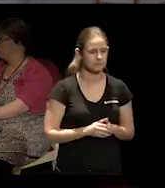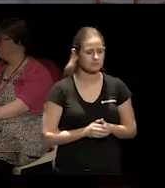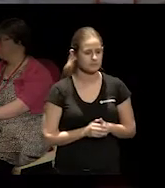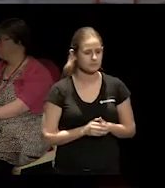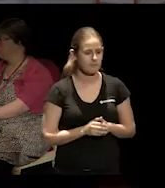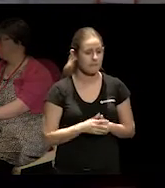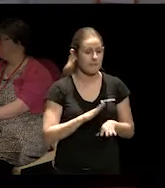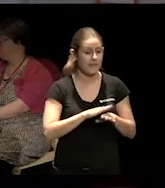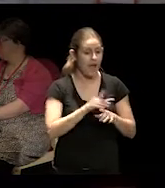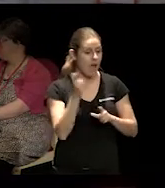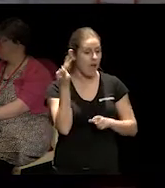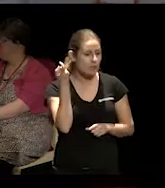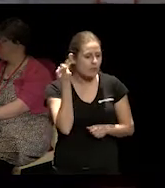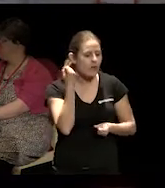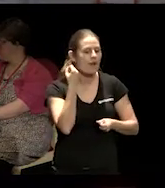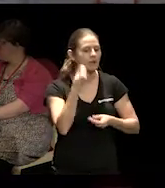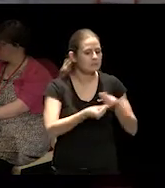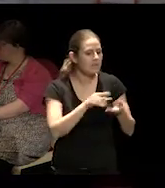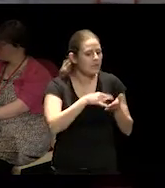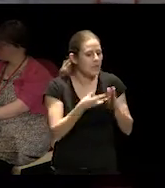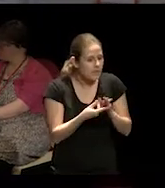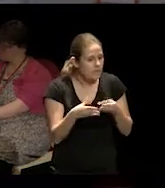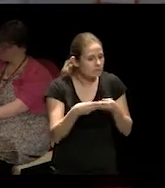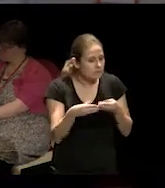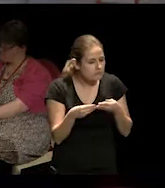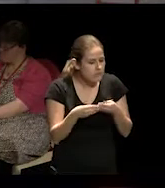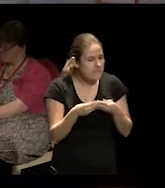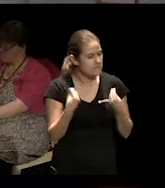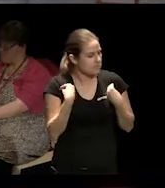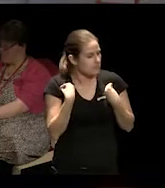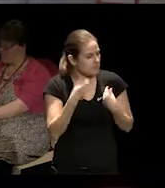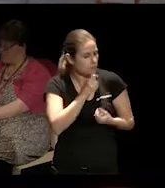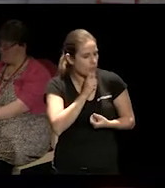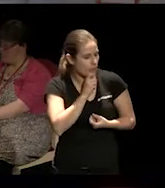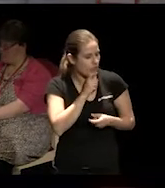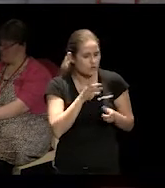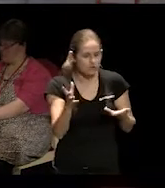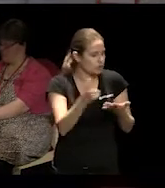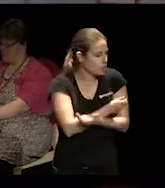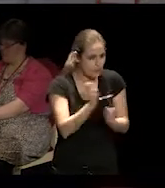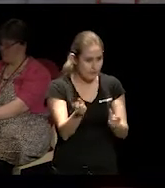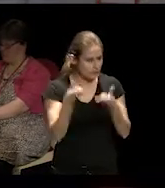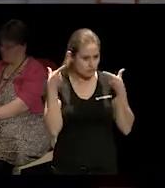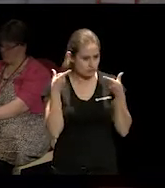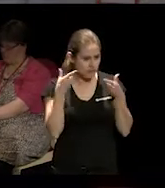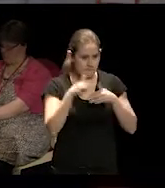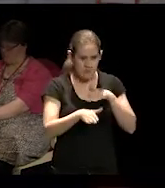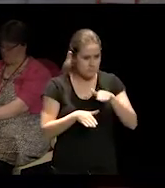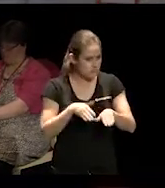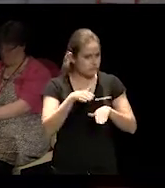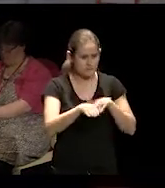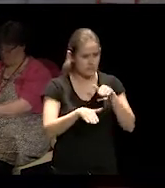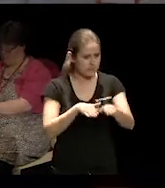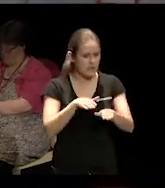hace que el alumno o la persona que está trabajando con esta metodología viva de manera muy natural ese paso desde